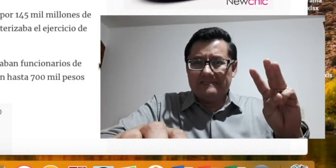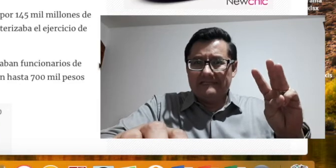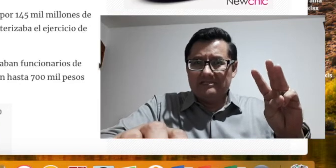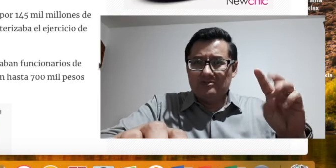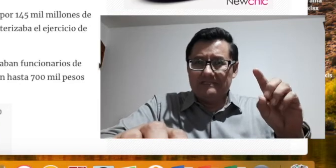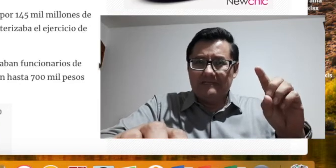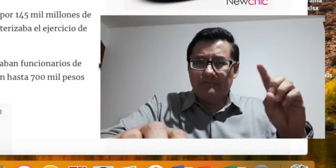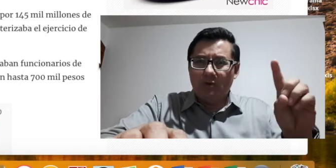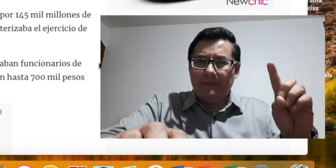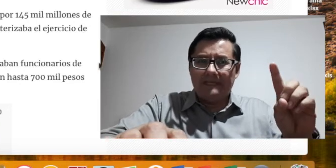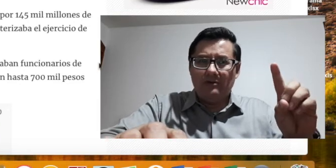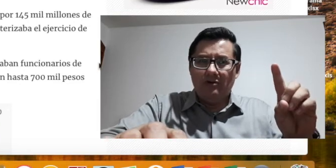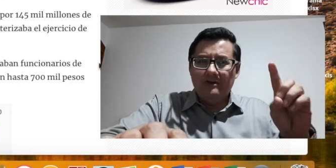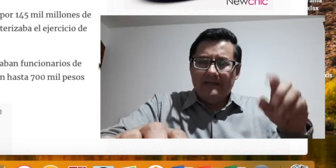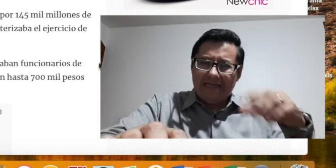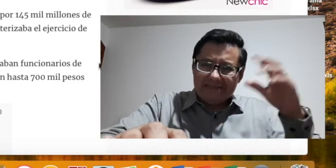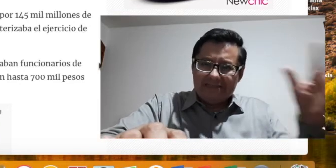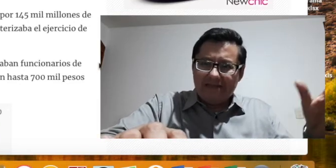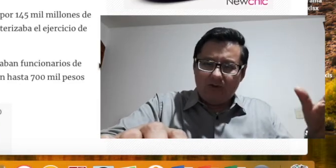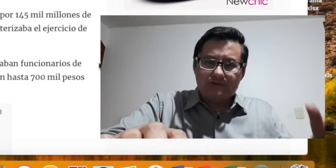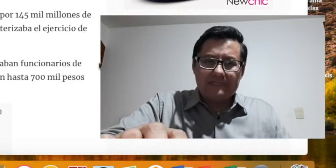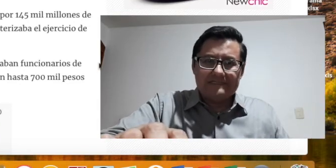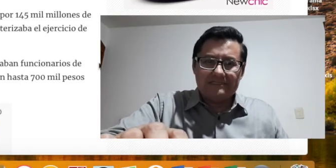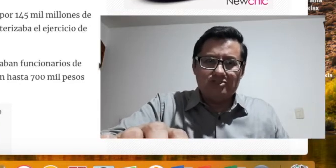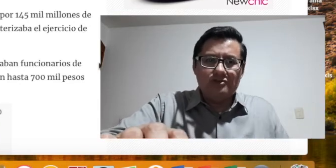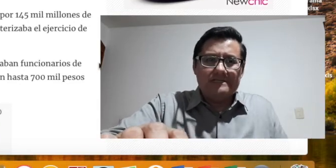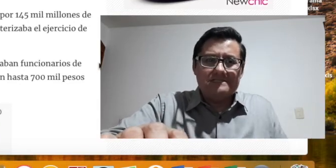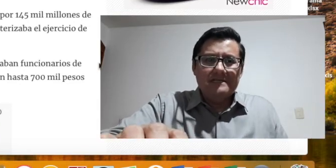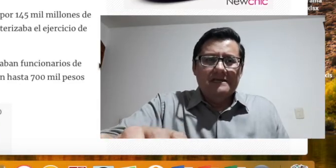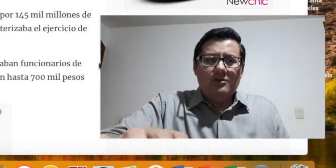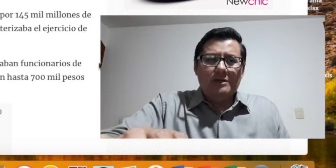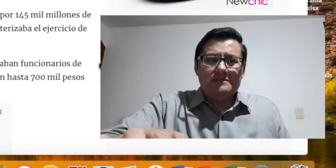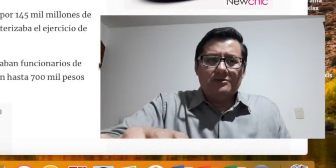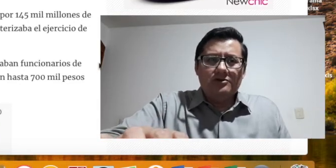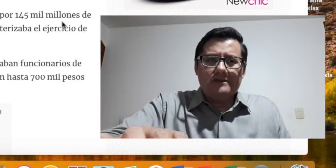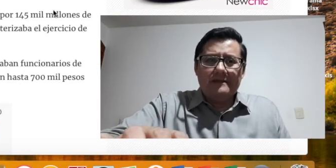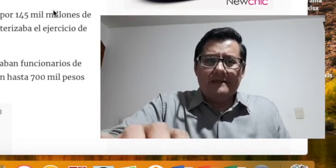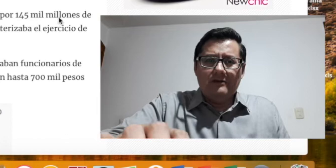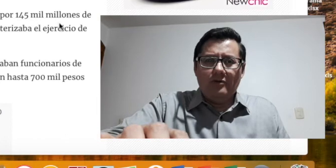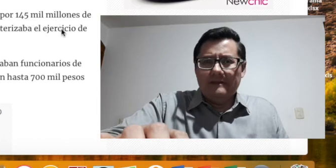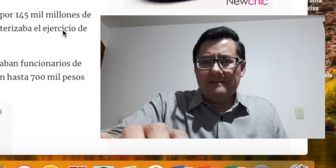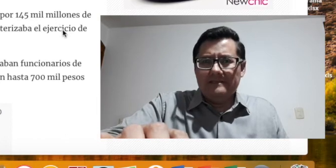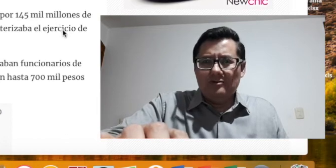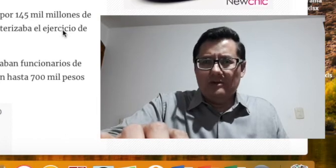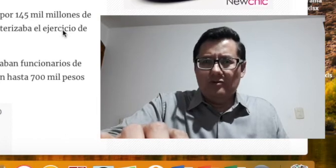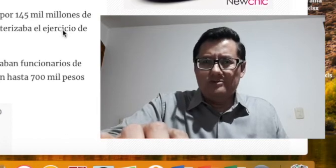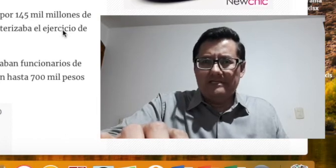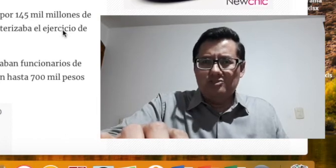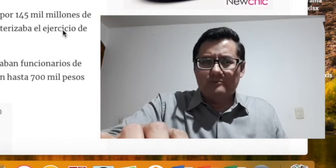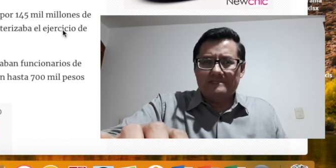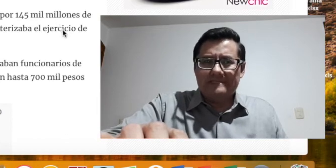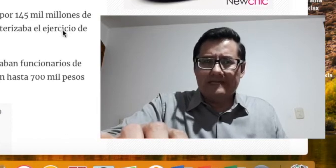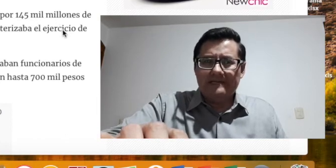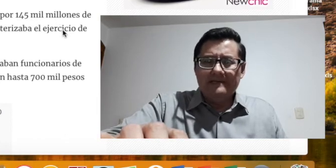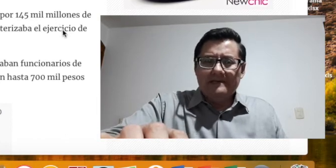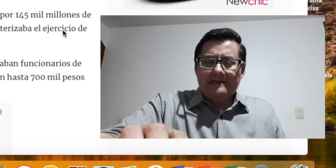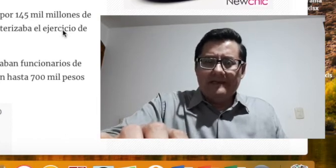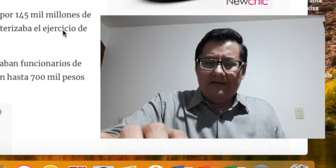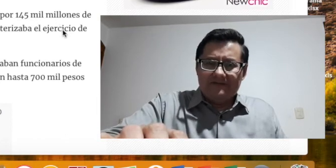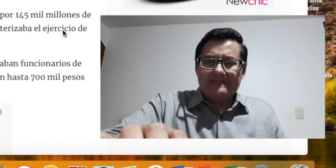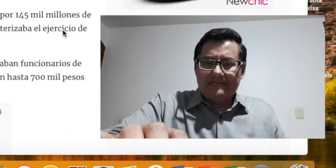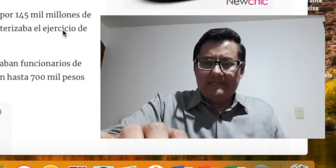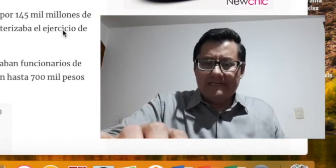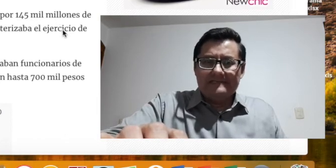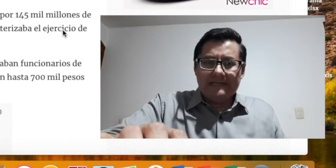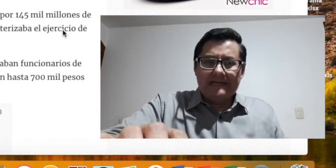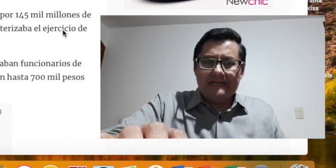de representaciones de ProMéxico, entre otras acciones. Lo anterior, obviamente, lo dio a conocer en su mensaje